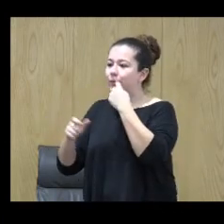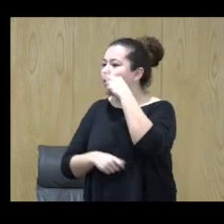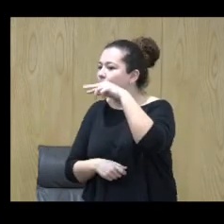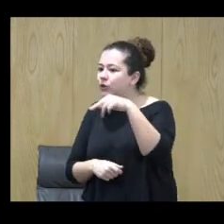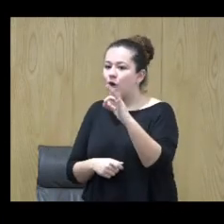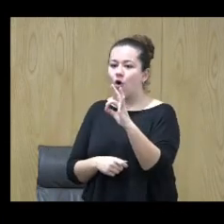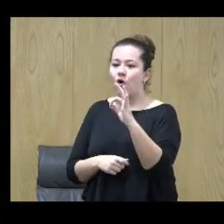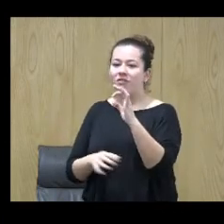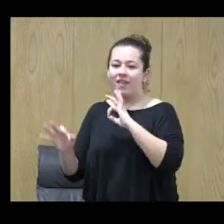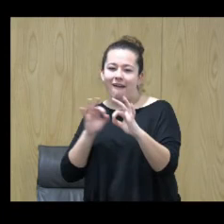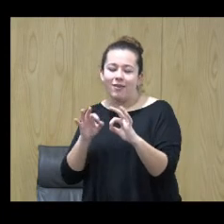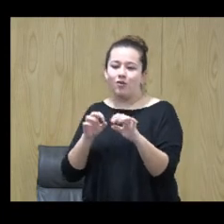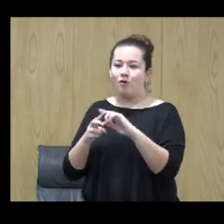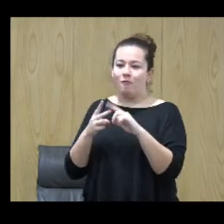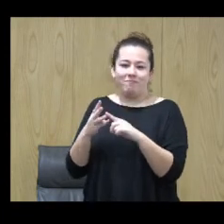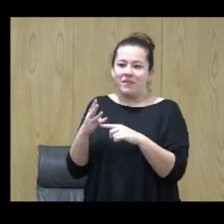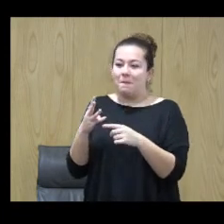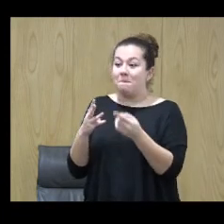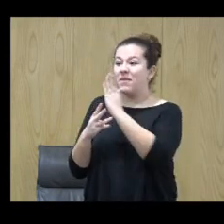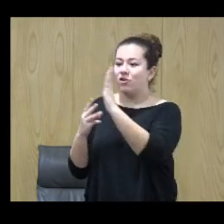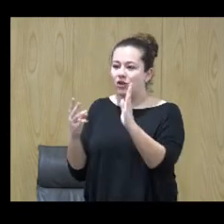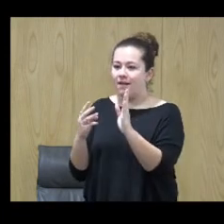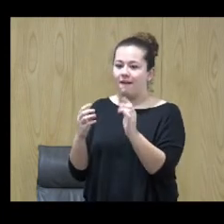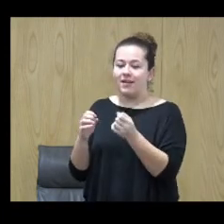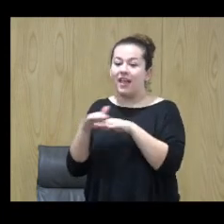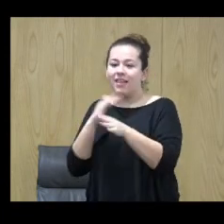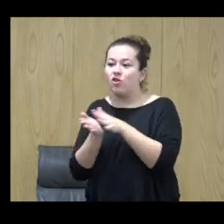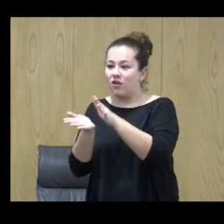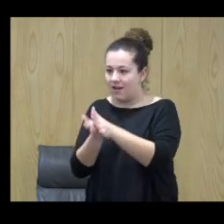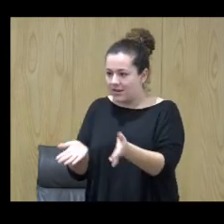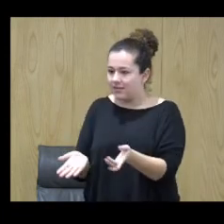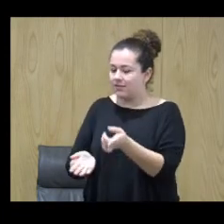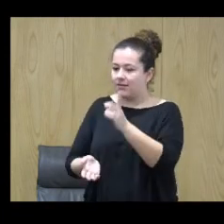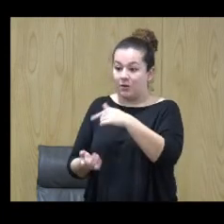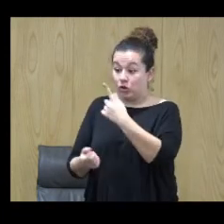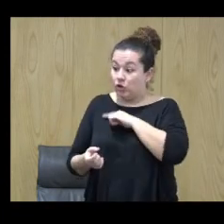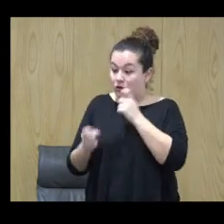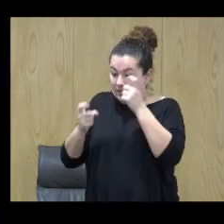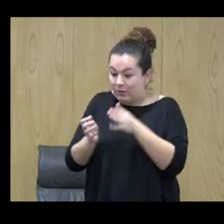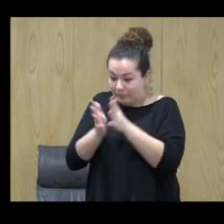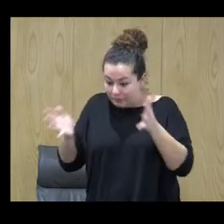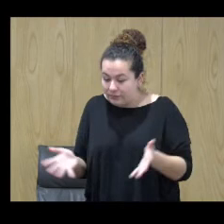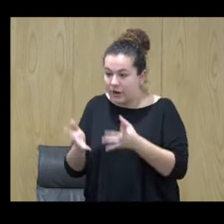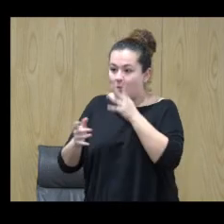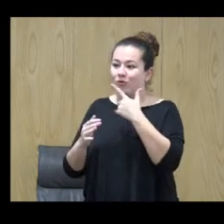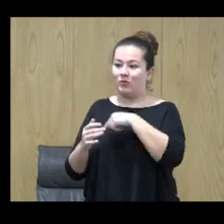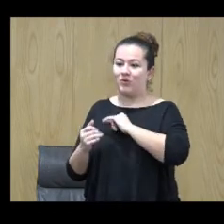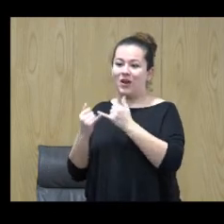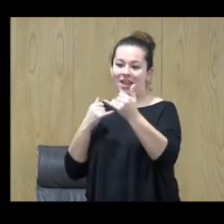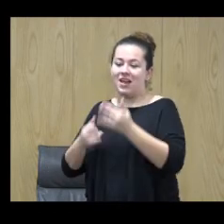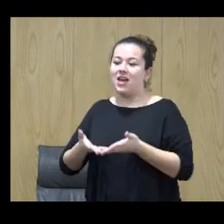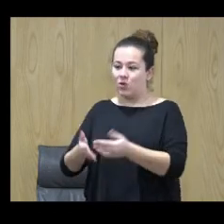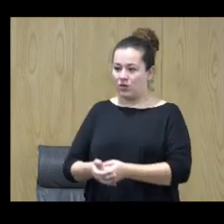de teatro, las bibliotecas, editoriales, y es lo que impulsamos a través de nuestras líneas de